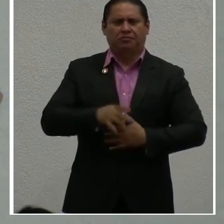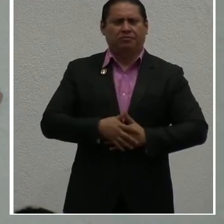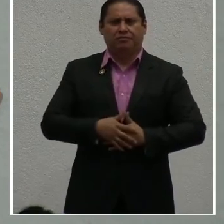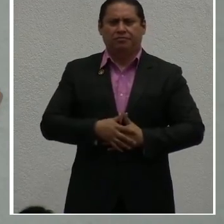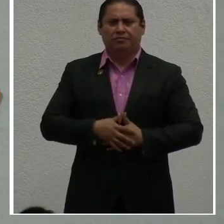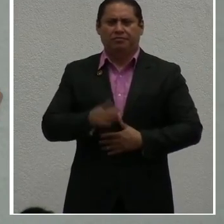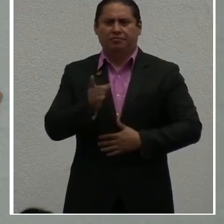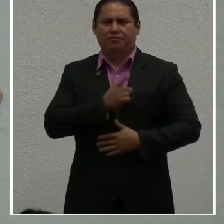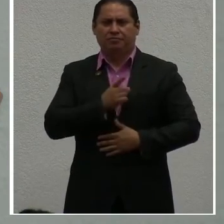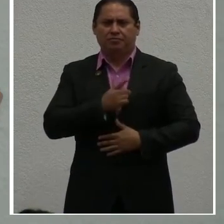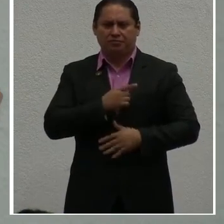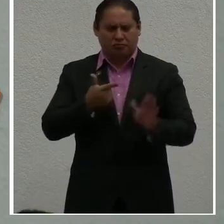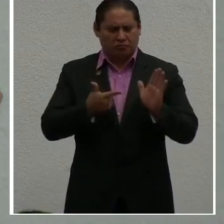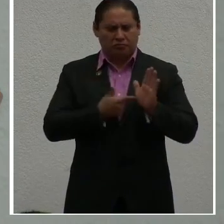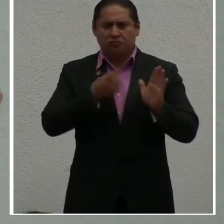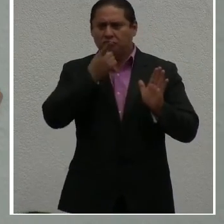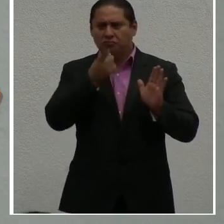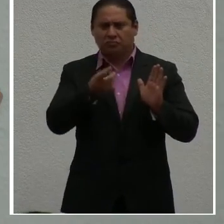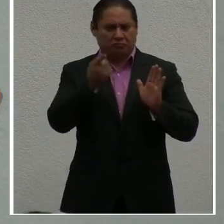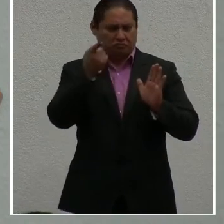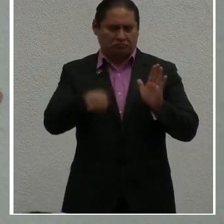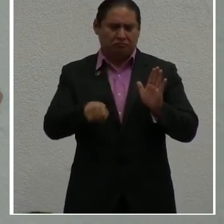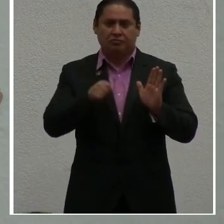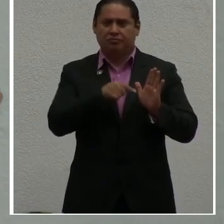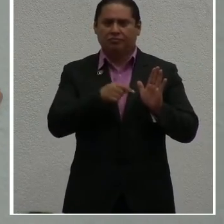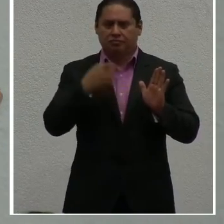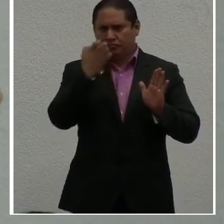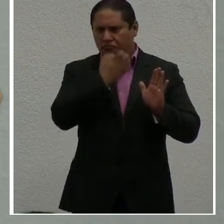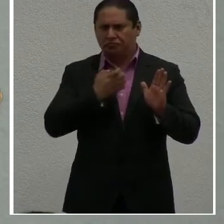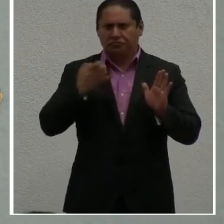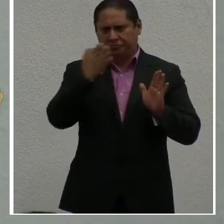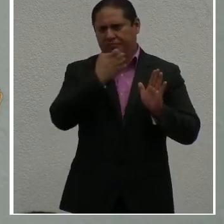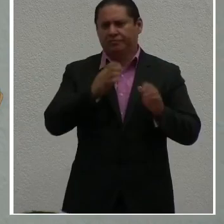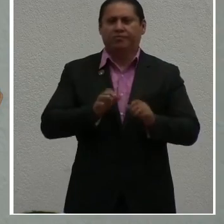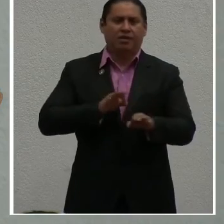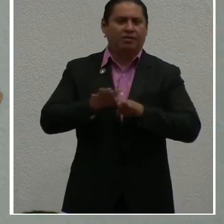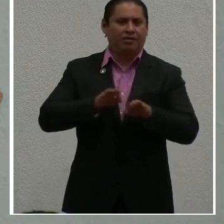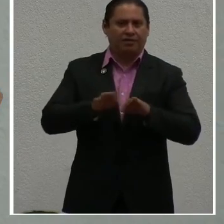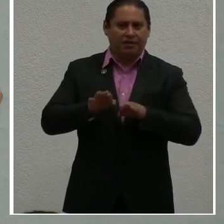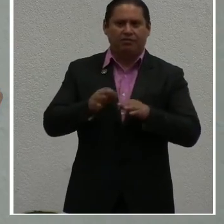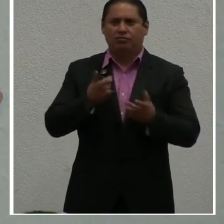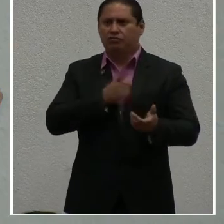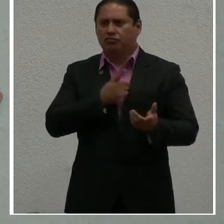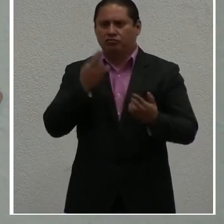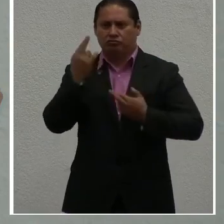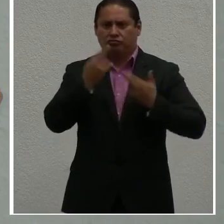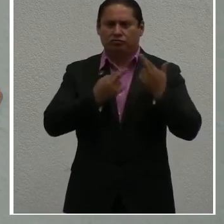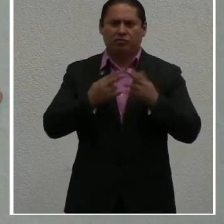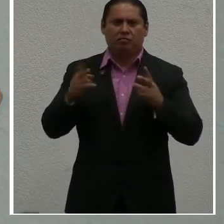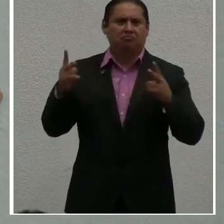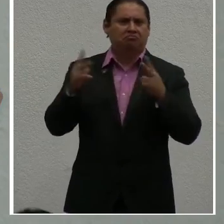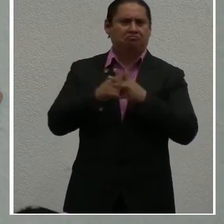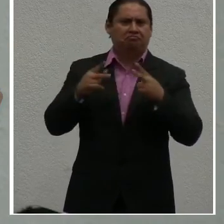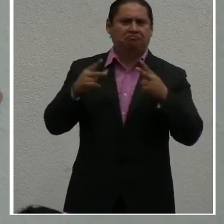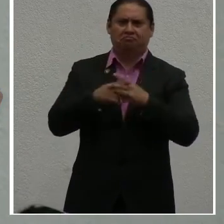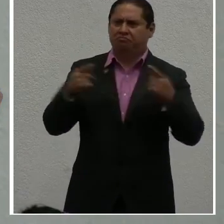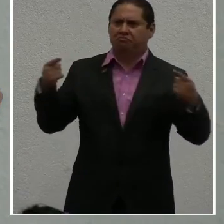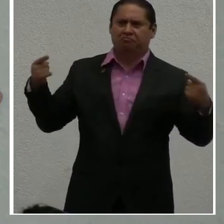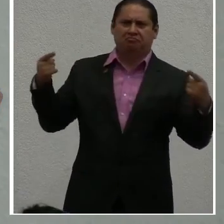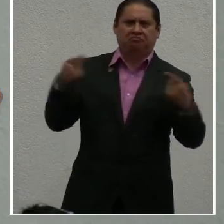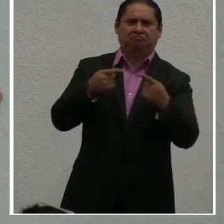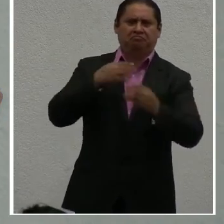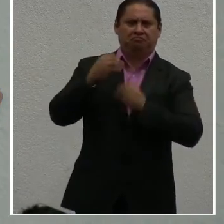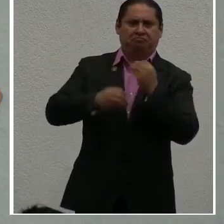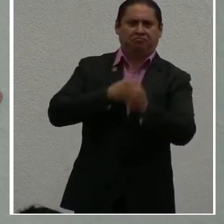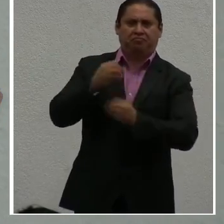lo marca nuestra Constitución. Analicemos. Es un trabajo de analizar. Yo no estoy peleando con nadie, ni estoy discutiendo con